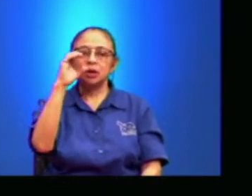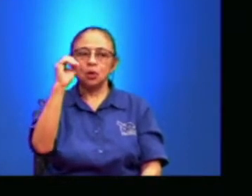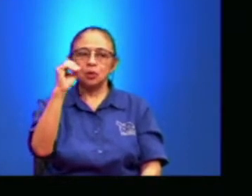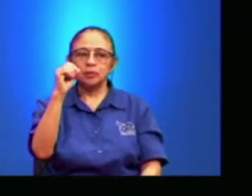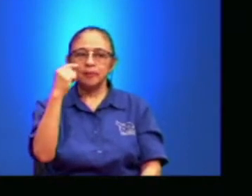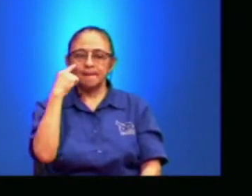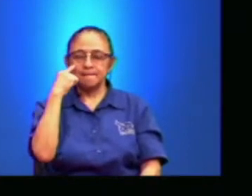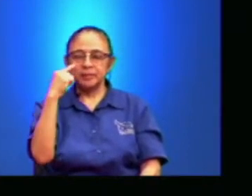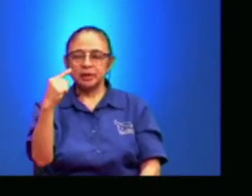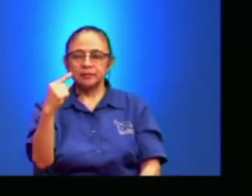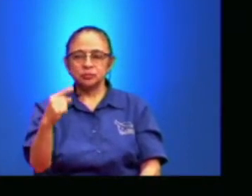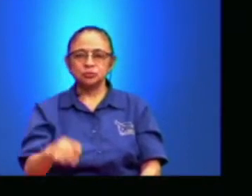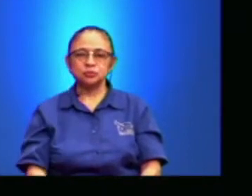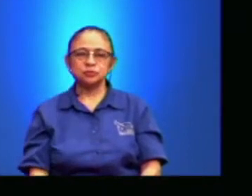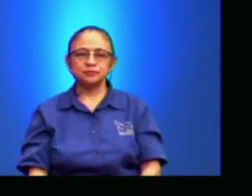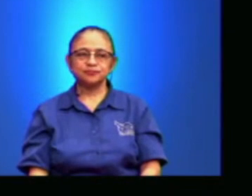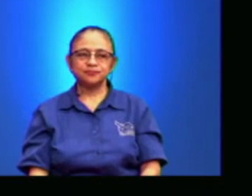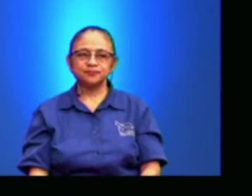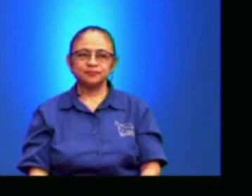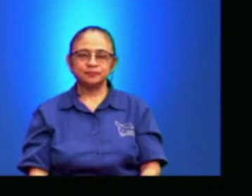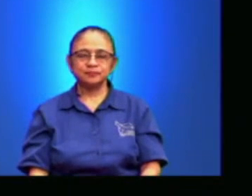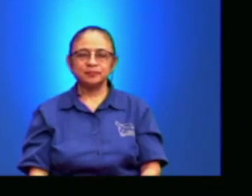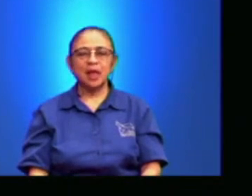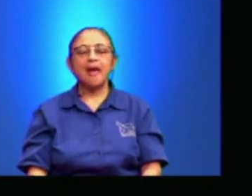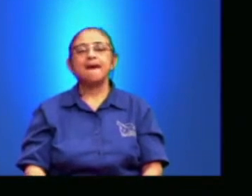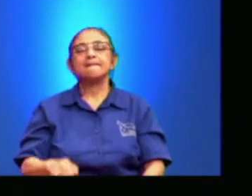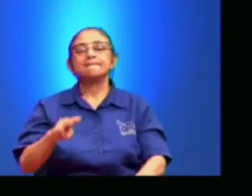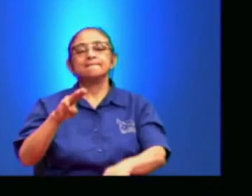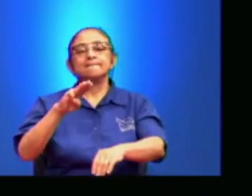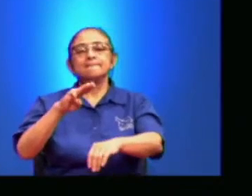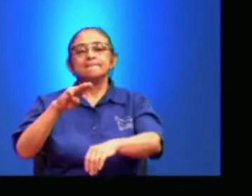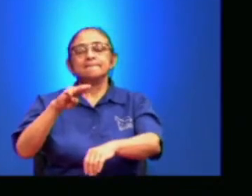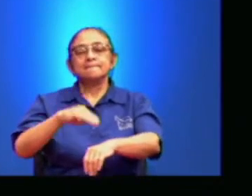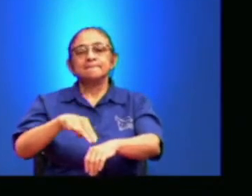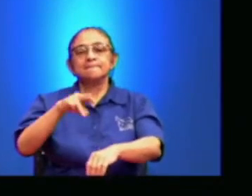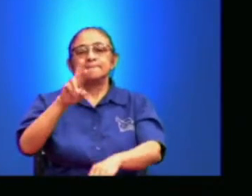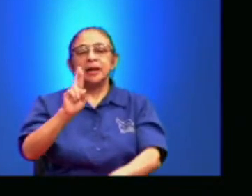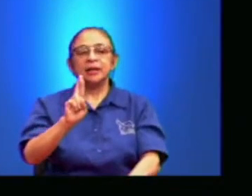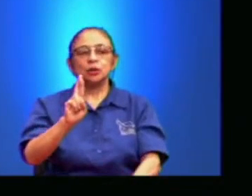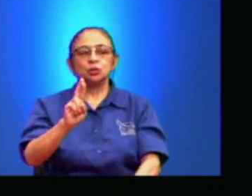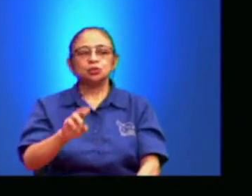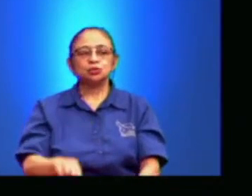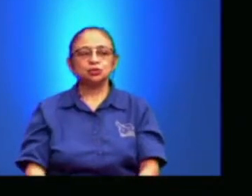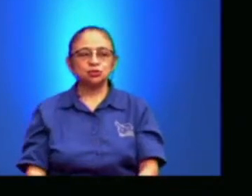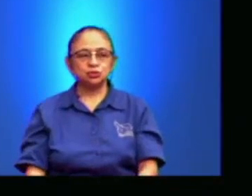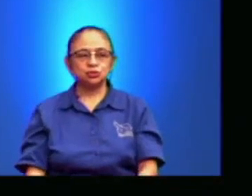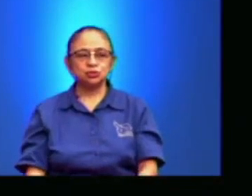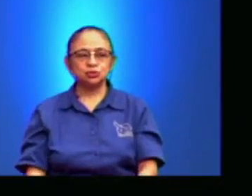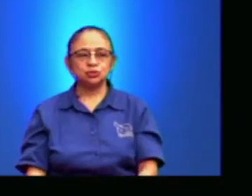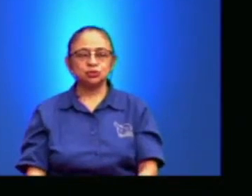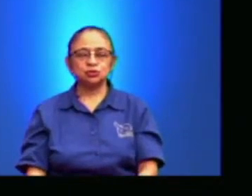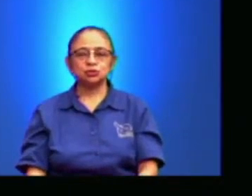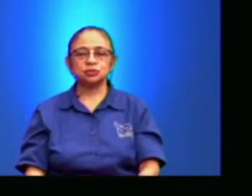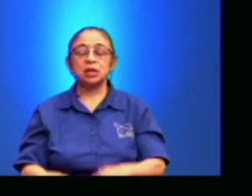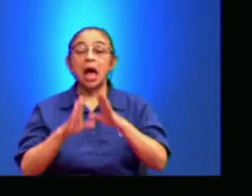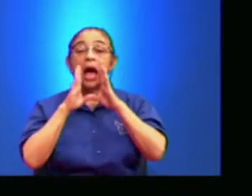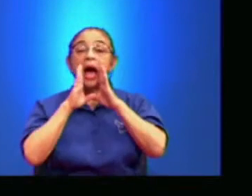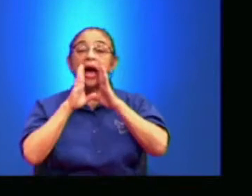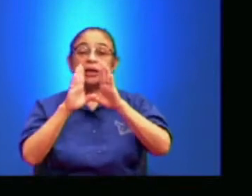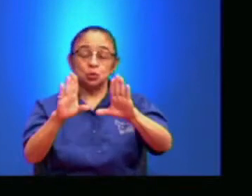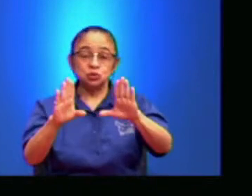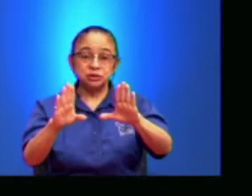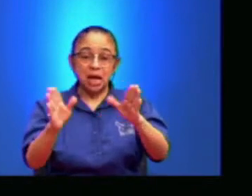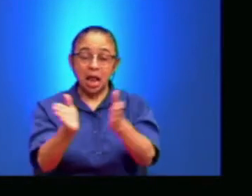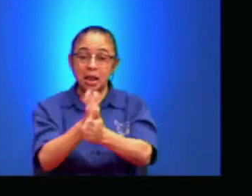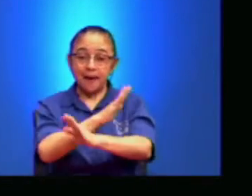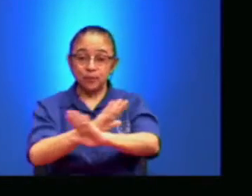de gm de gm en marcos él anuncia su muerte